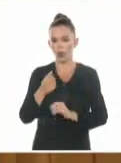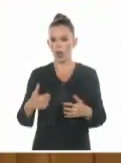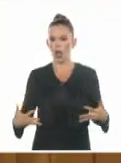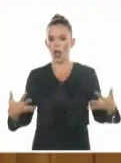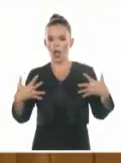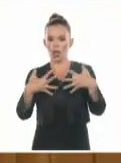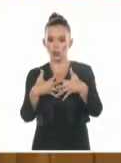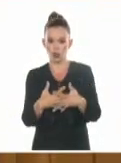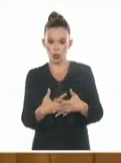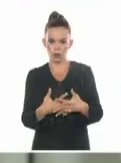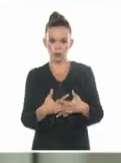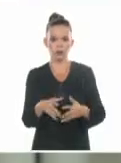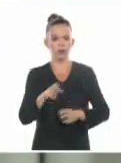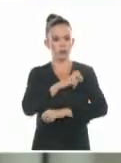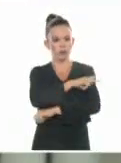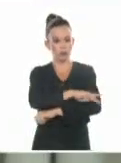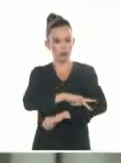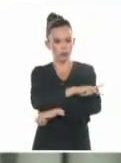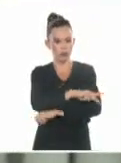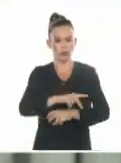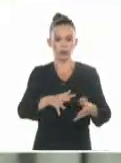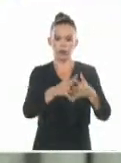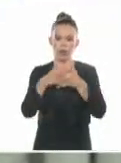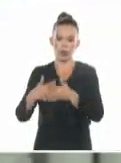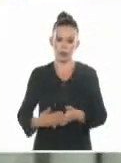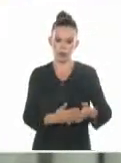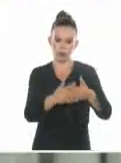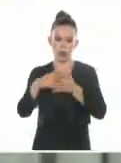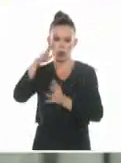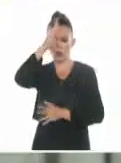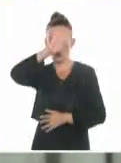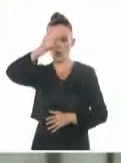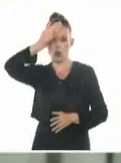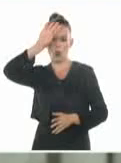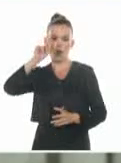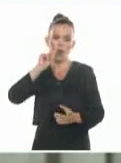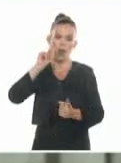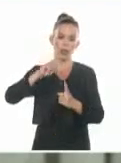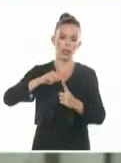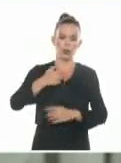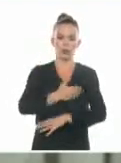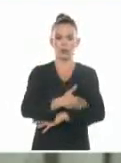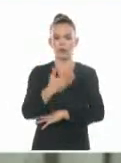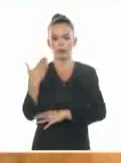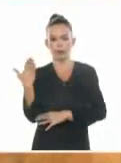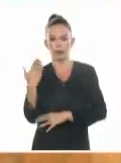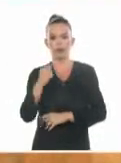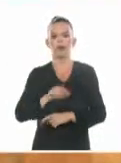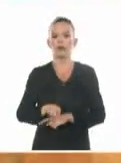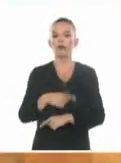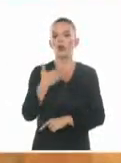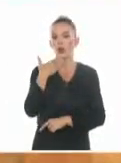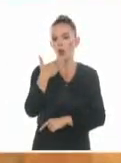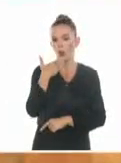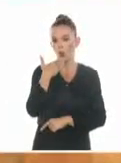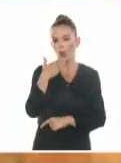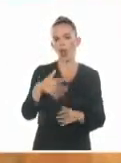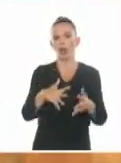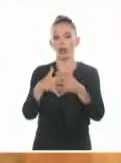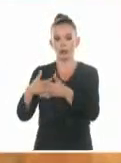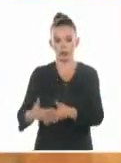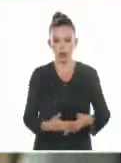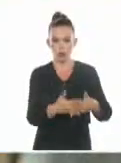del levantamiento de las medidas coercitivas del bloqueo. Admiramos todo el desarrollo agrícola de Estados Unidos y si